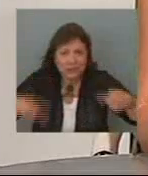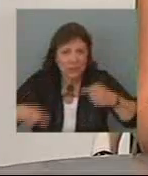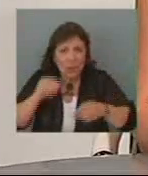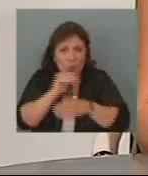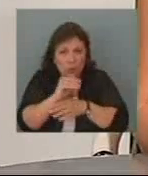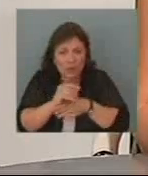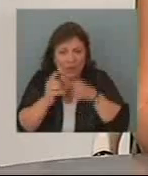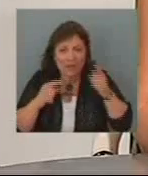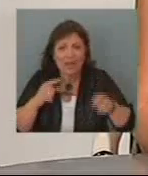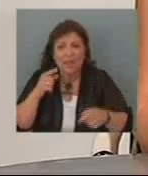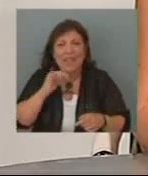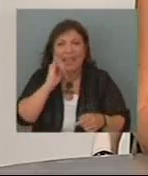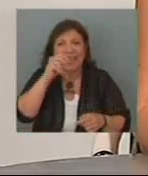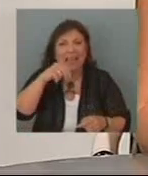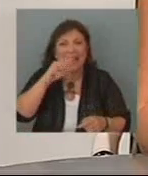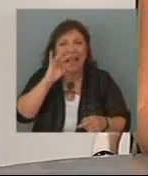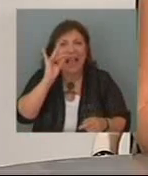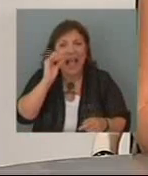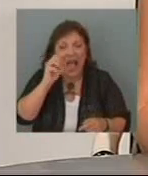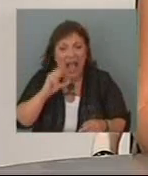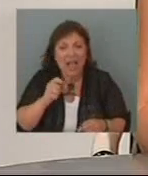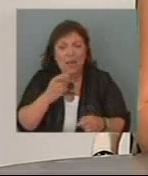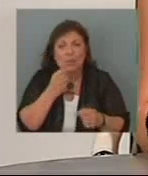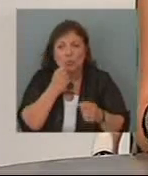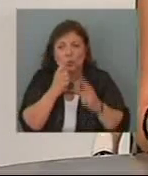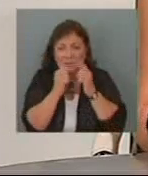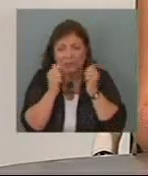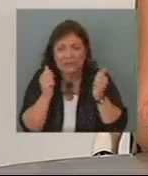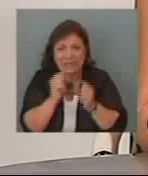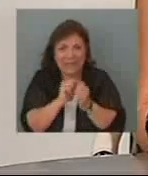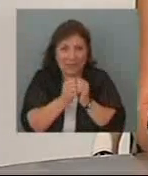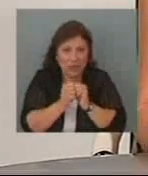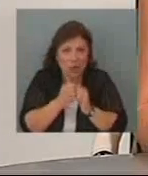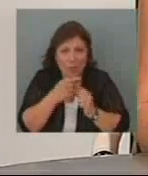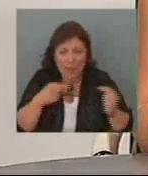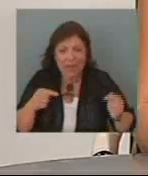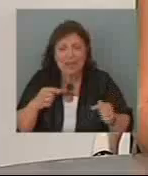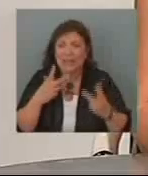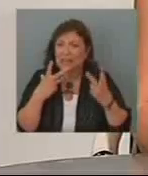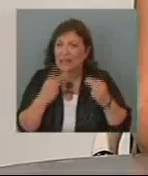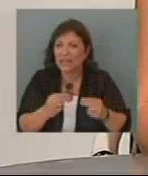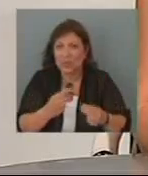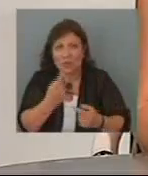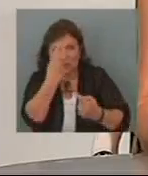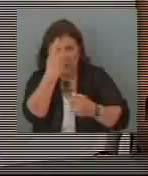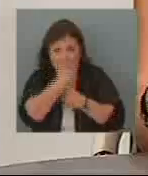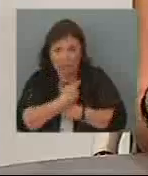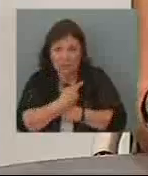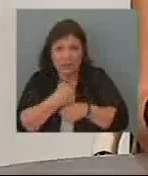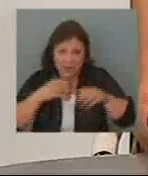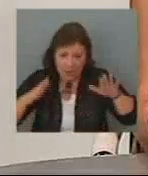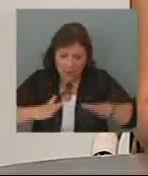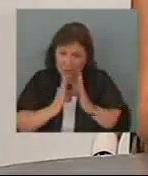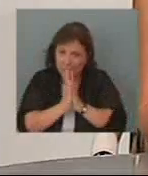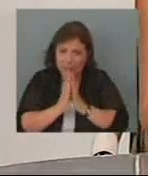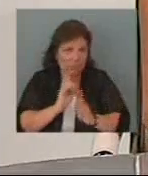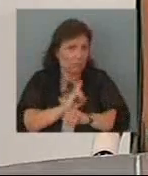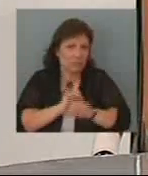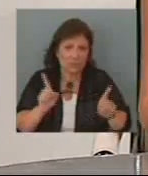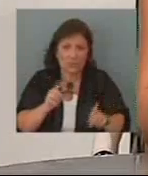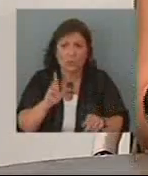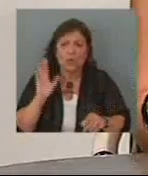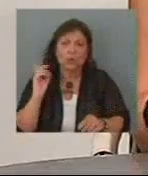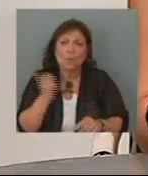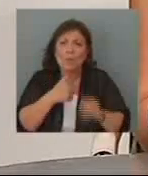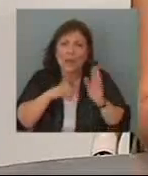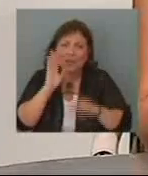más importante es la dinka, hablan muchísimos dialectos y rechazan o siempre rechazaron la imposición del Islam. Son mayoritariamente